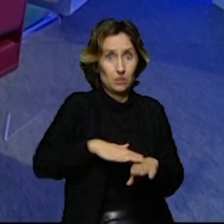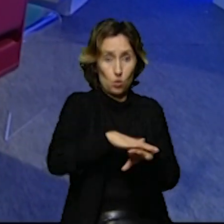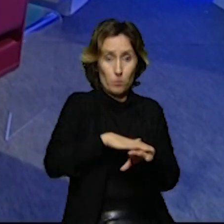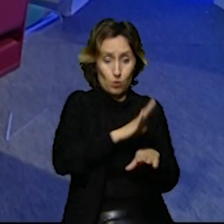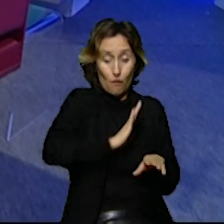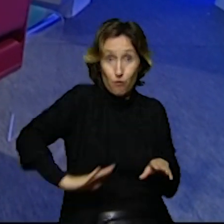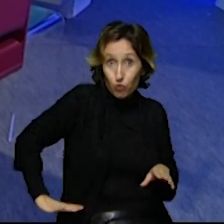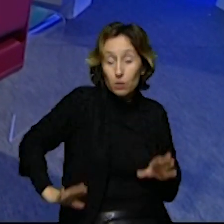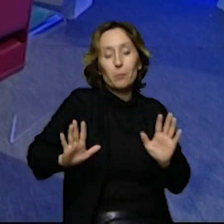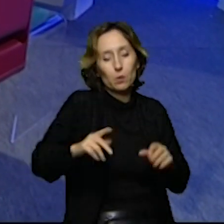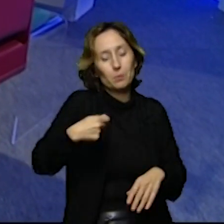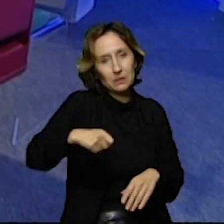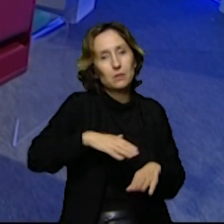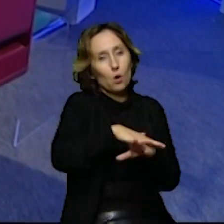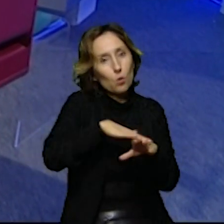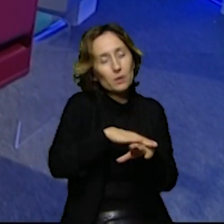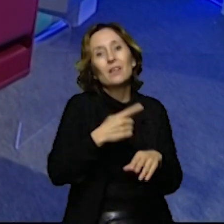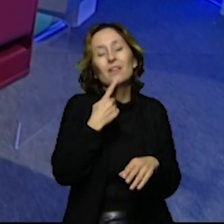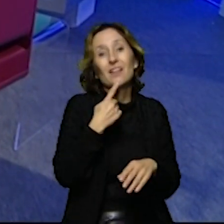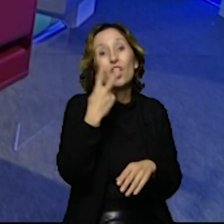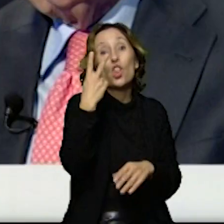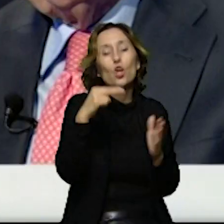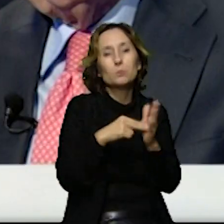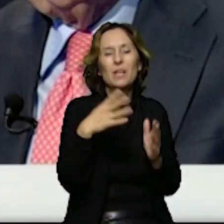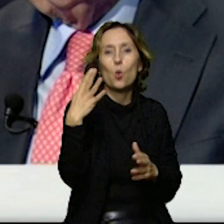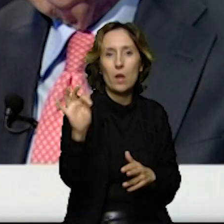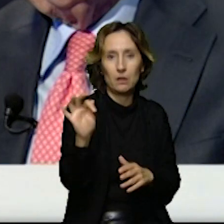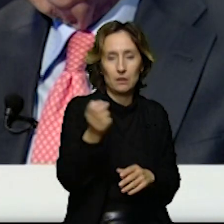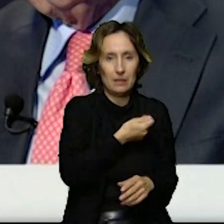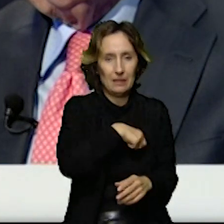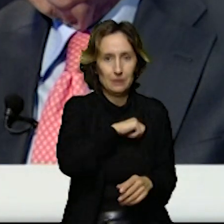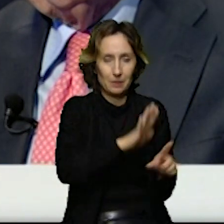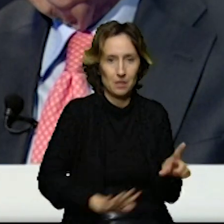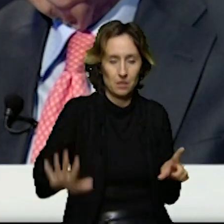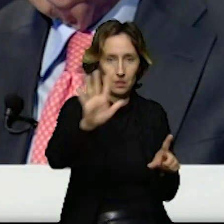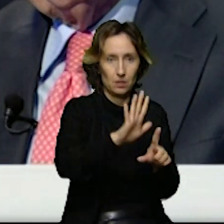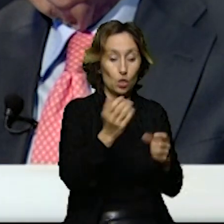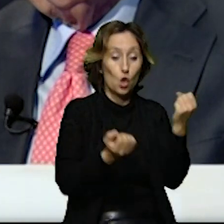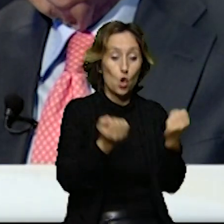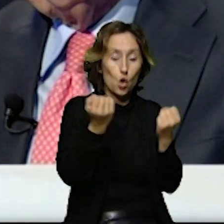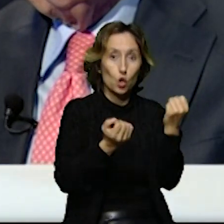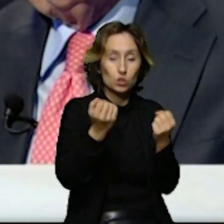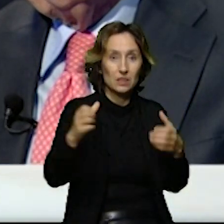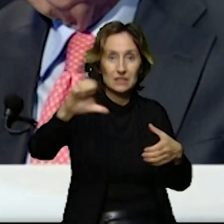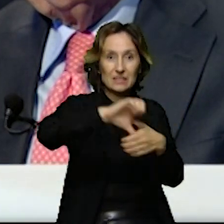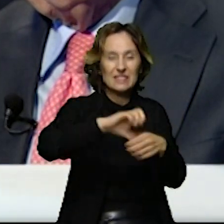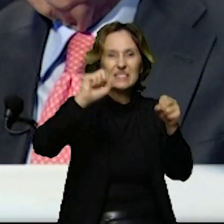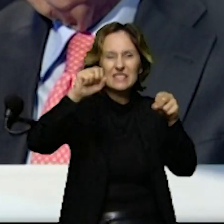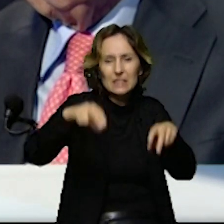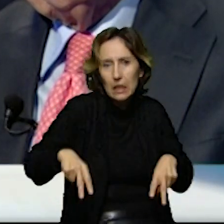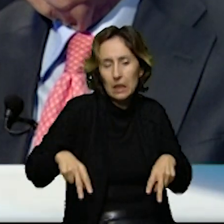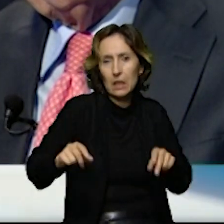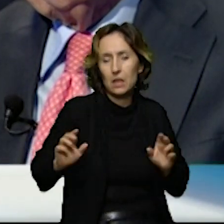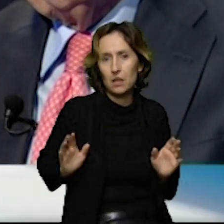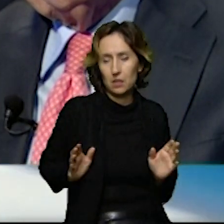en funciones, pero el presidente del gobierno habló ya de un 2040 en España sin coches de combustión.